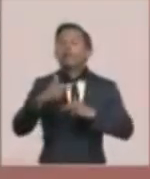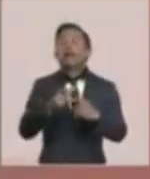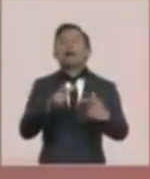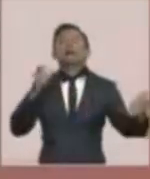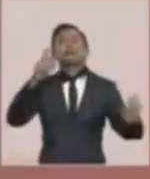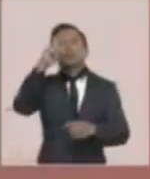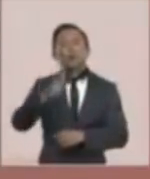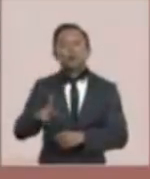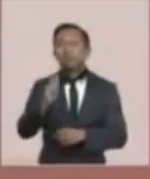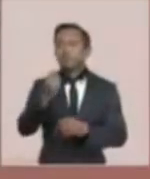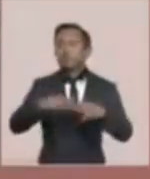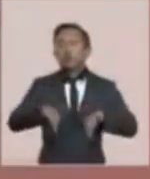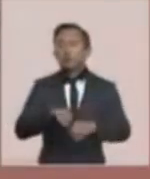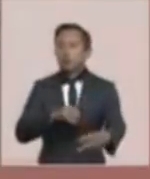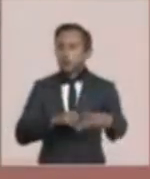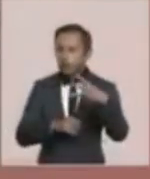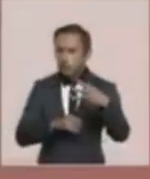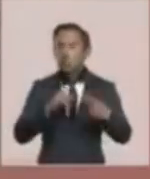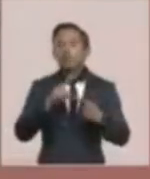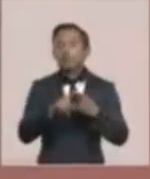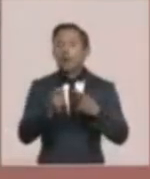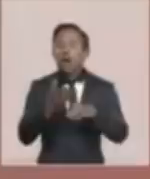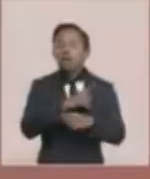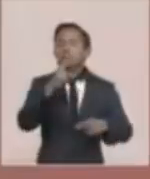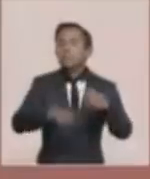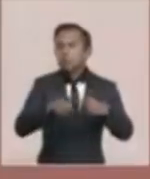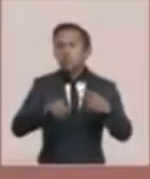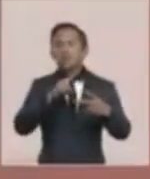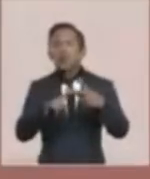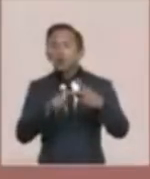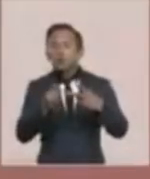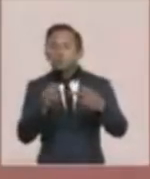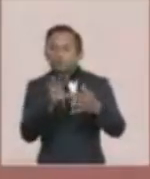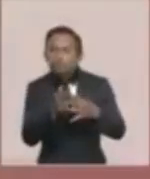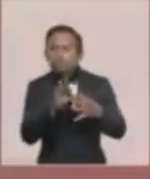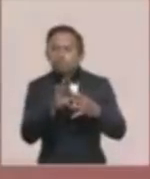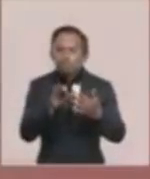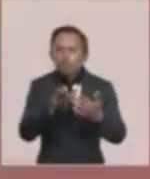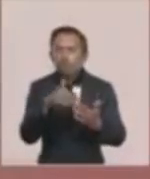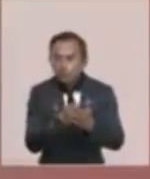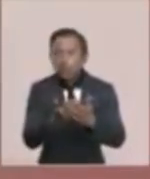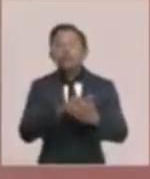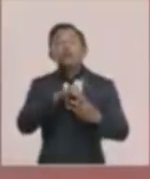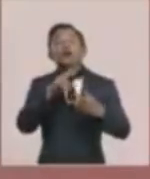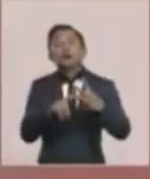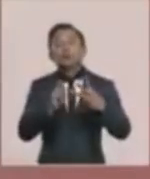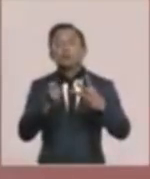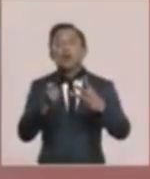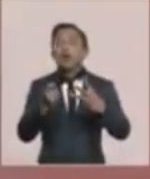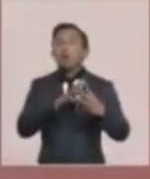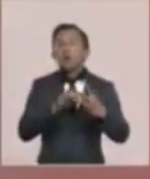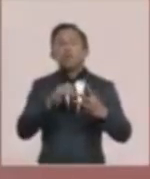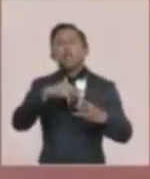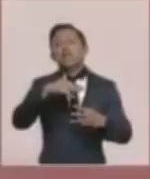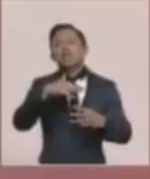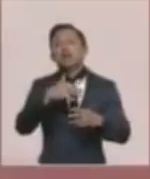es prevención, el segundo disuasión y el tercero, y muy importante, combate a la impunidad. Y nos hemos quedado corto